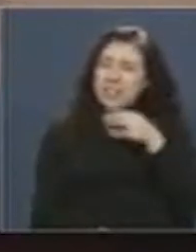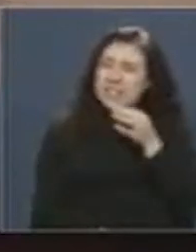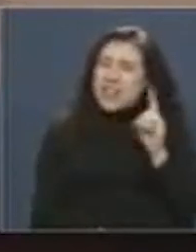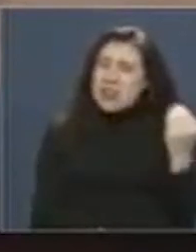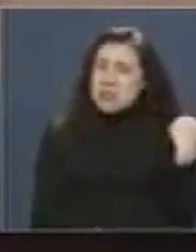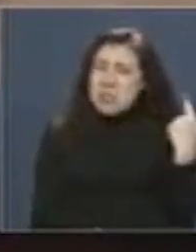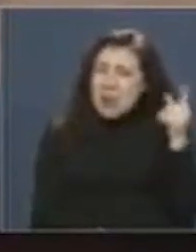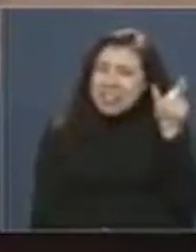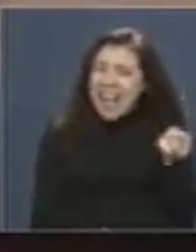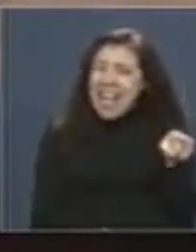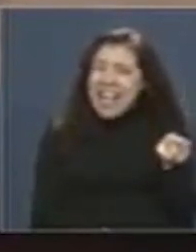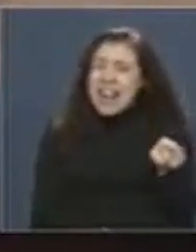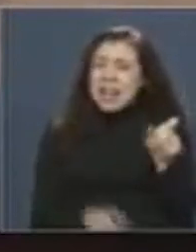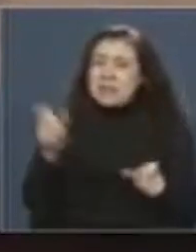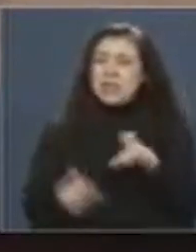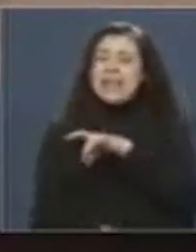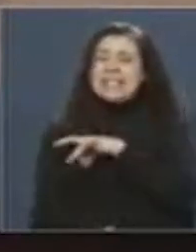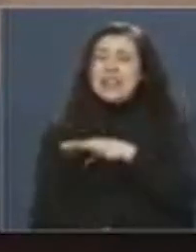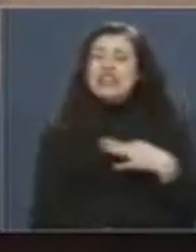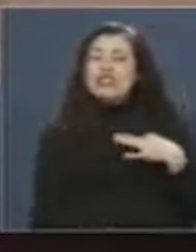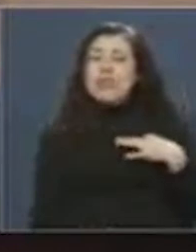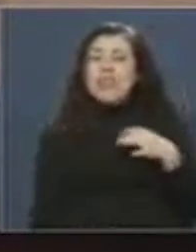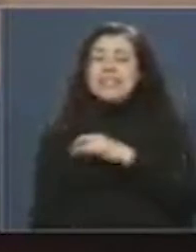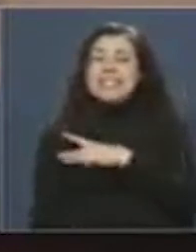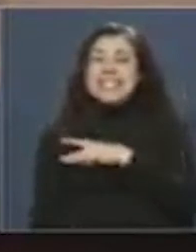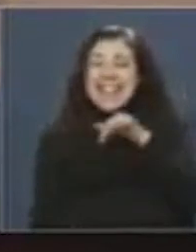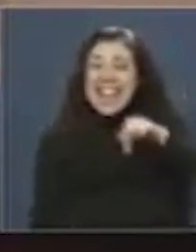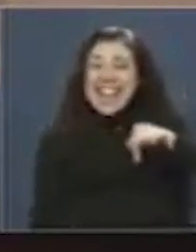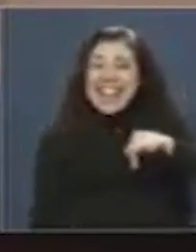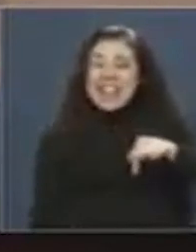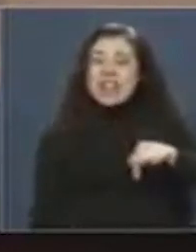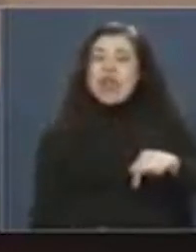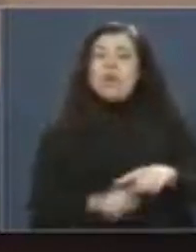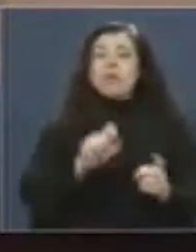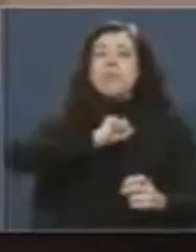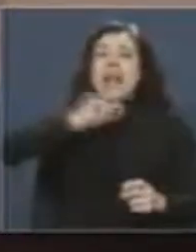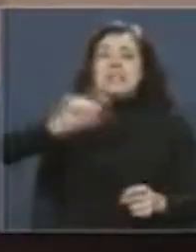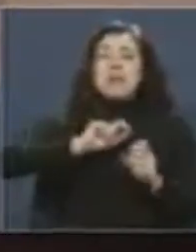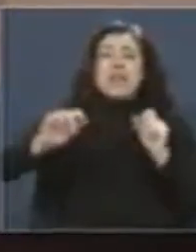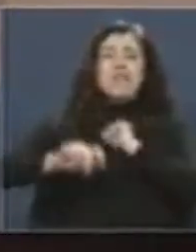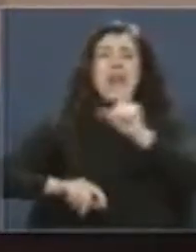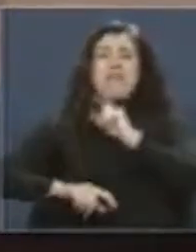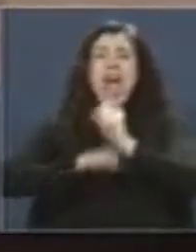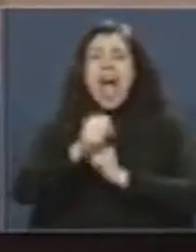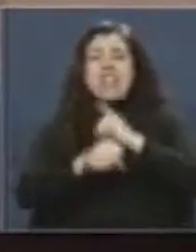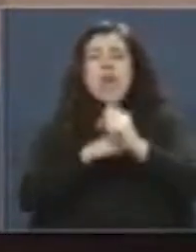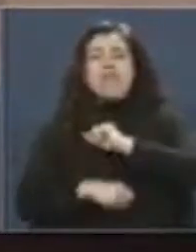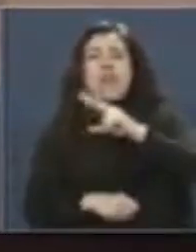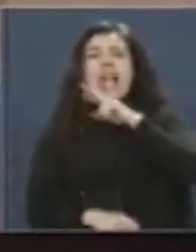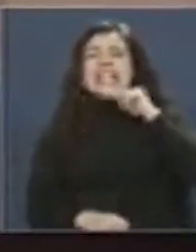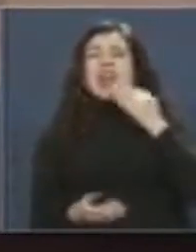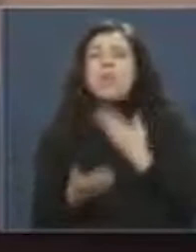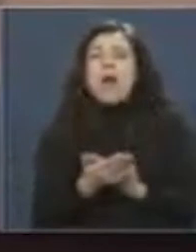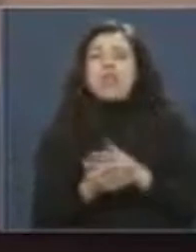ni siquiera los chilenos, ciudadanos chilenos de nacionalidad chilena que son deportados todos los años por Israel cuando